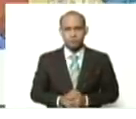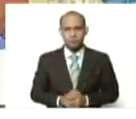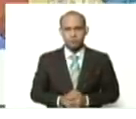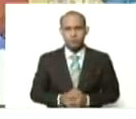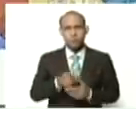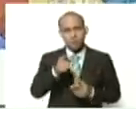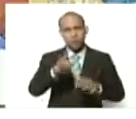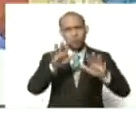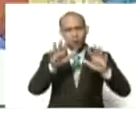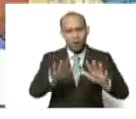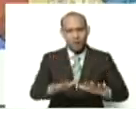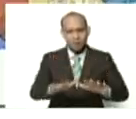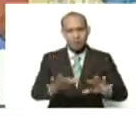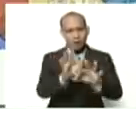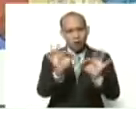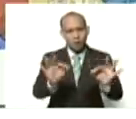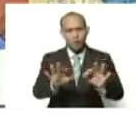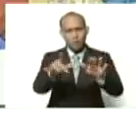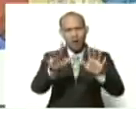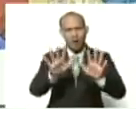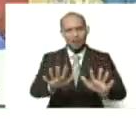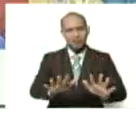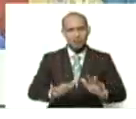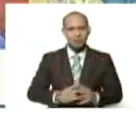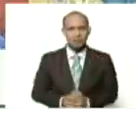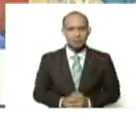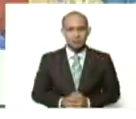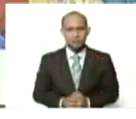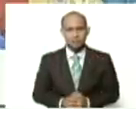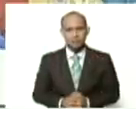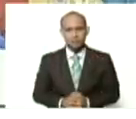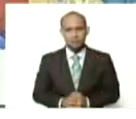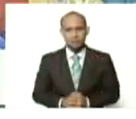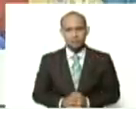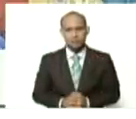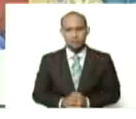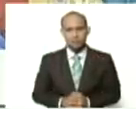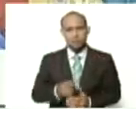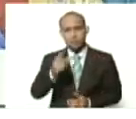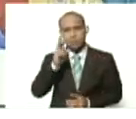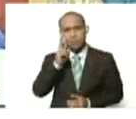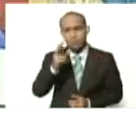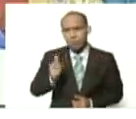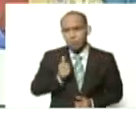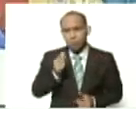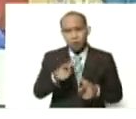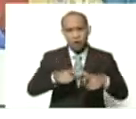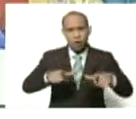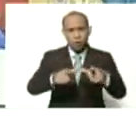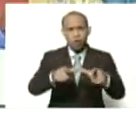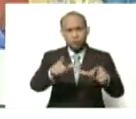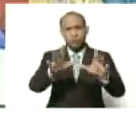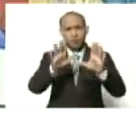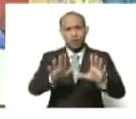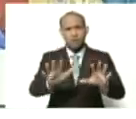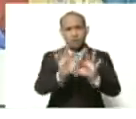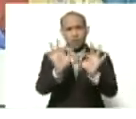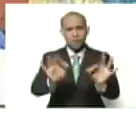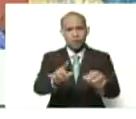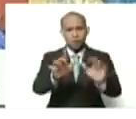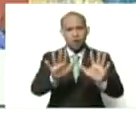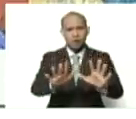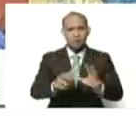Eso es así, exactamente así. Por donde usted lo vea, por donde usted lo